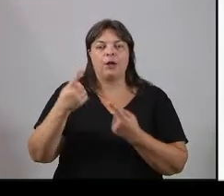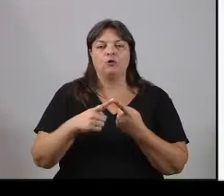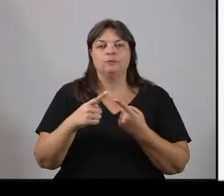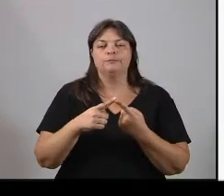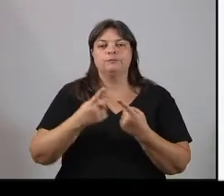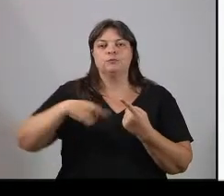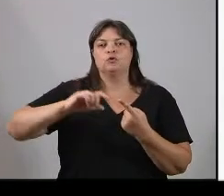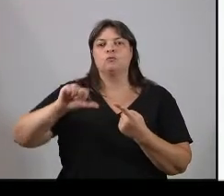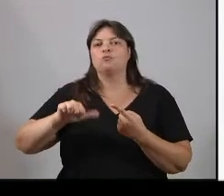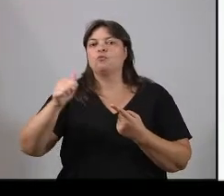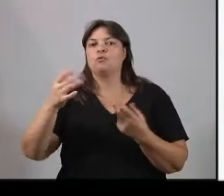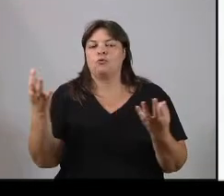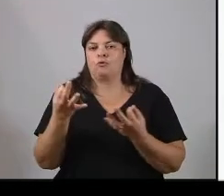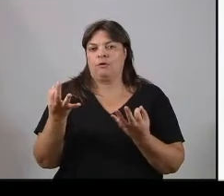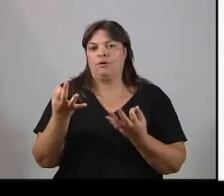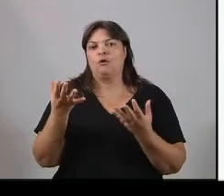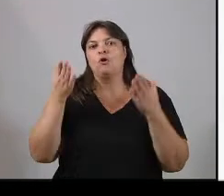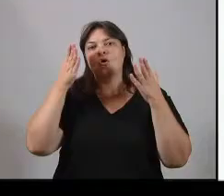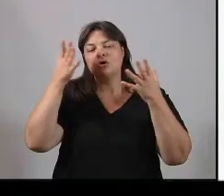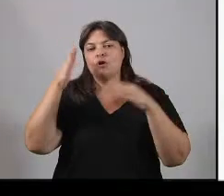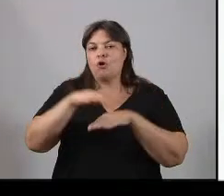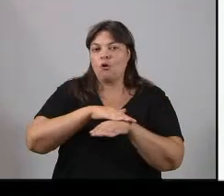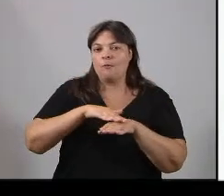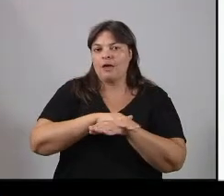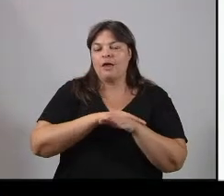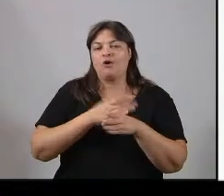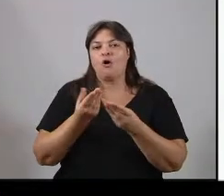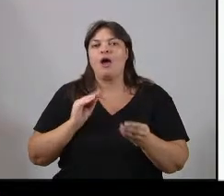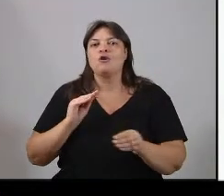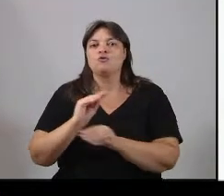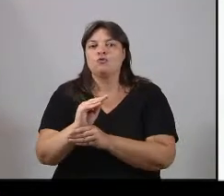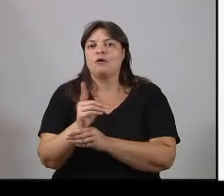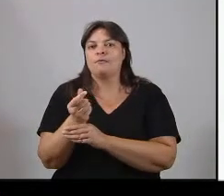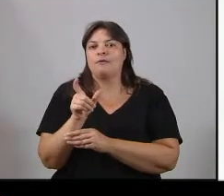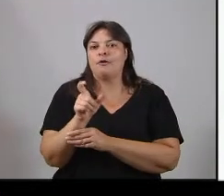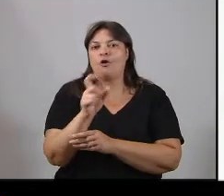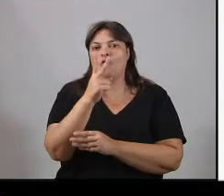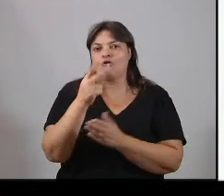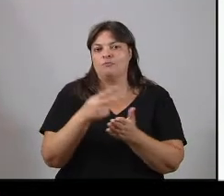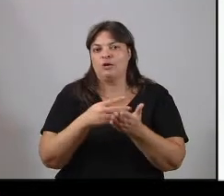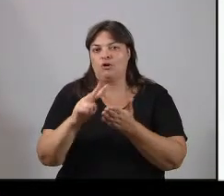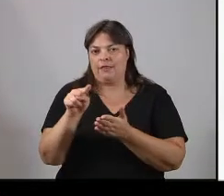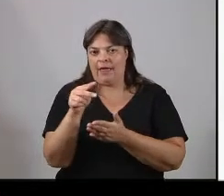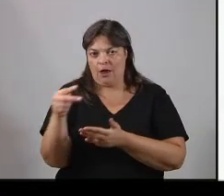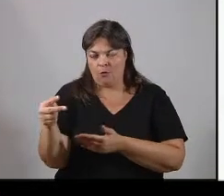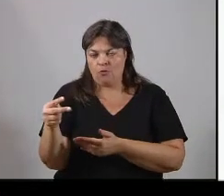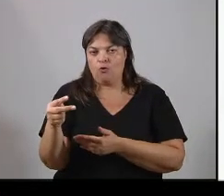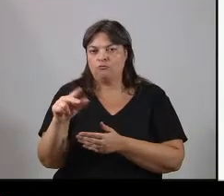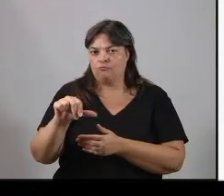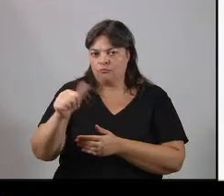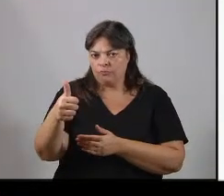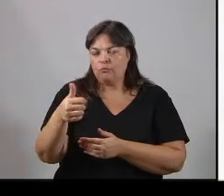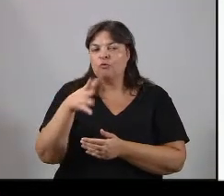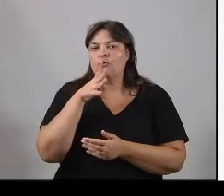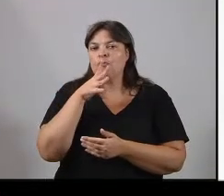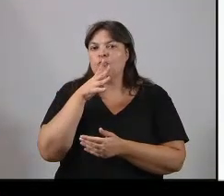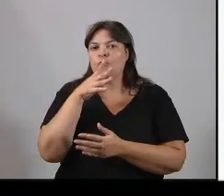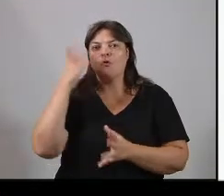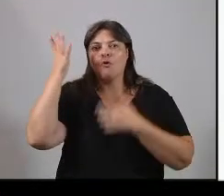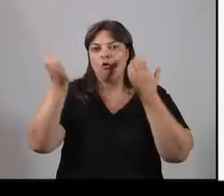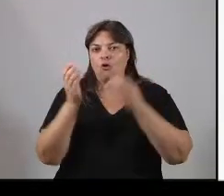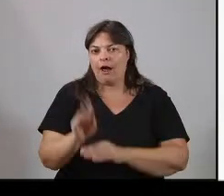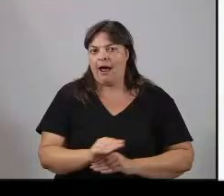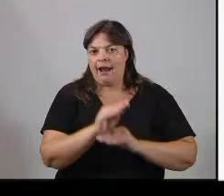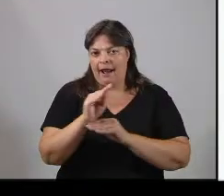hemos aprobado en Consejo de Gobierno unas ayudas por importe de 2 millones de euros para apoyar a los ganaderos